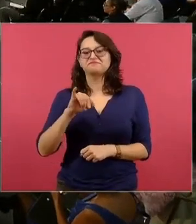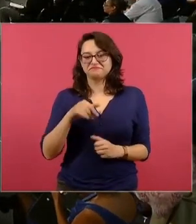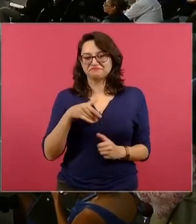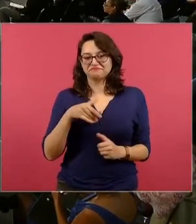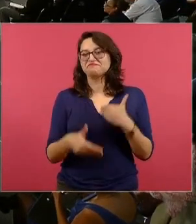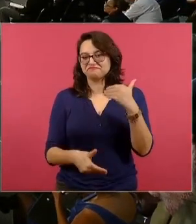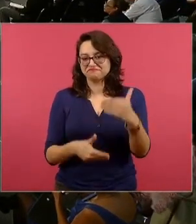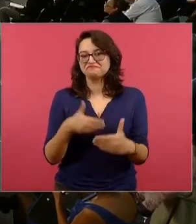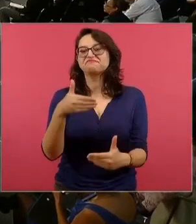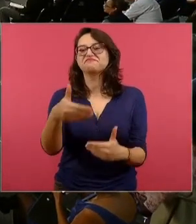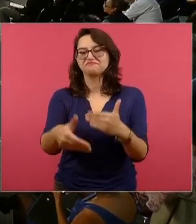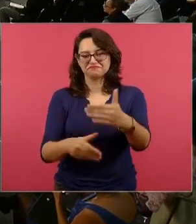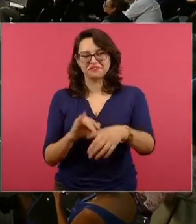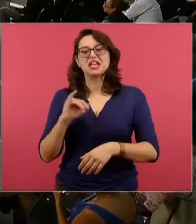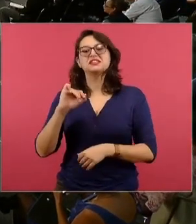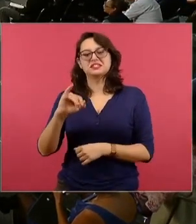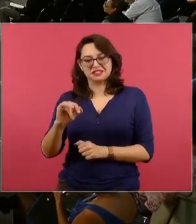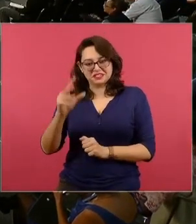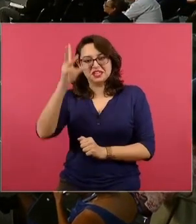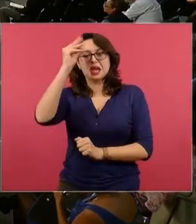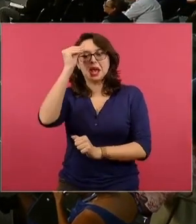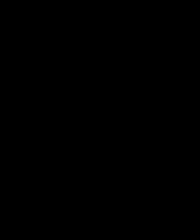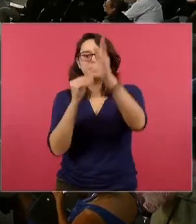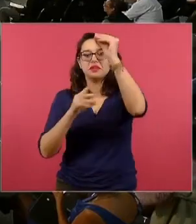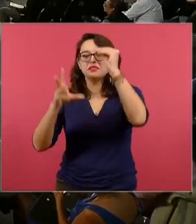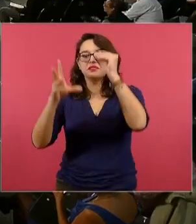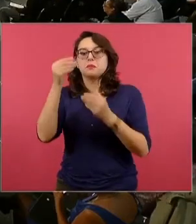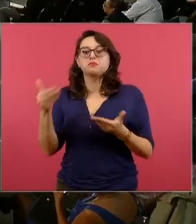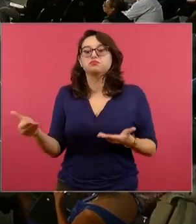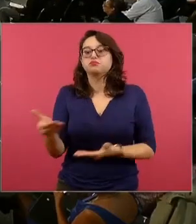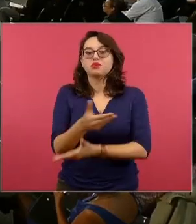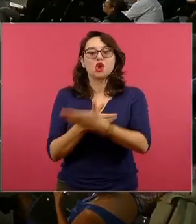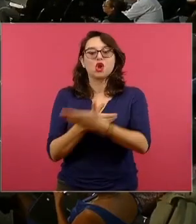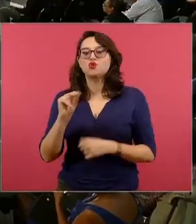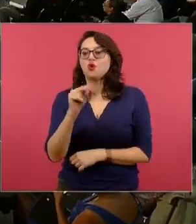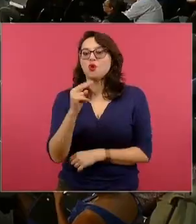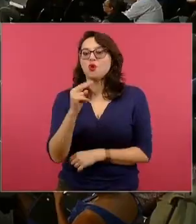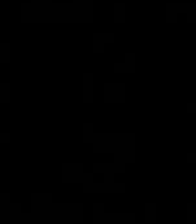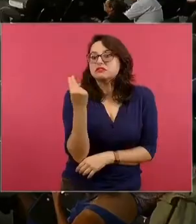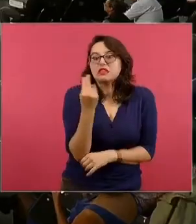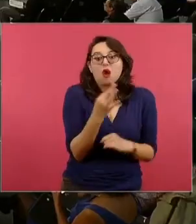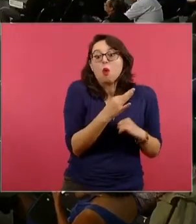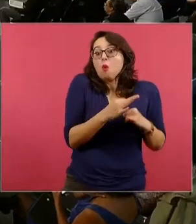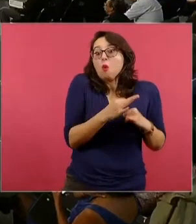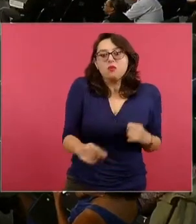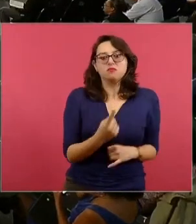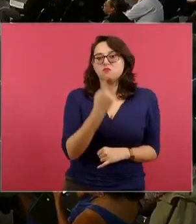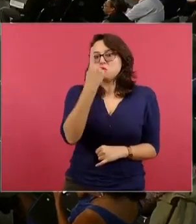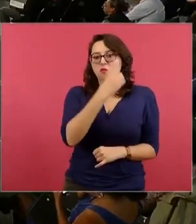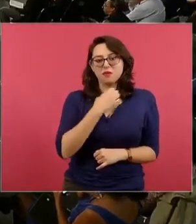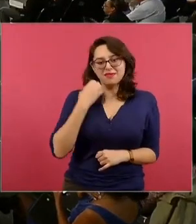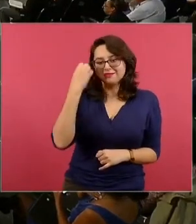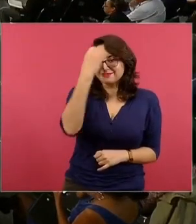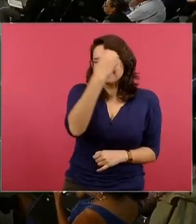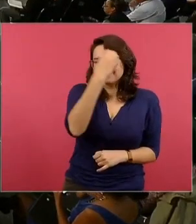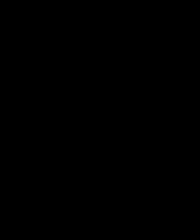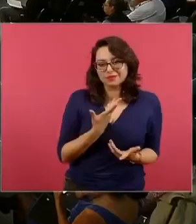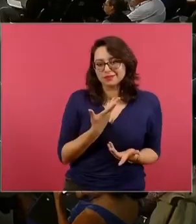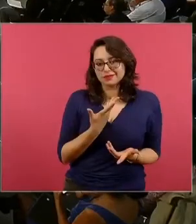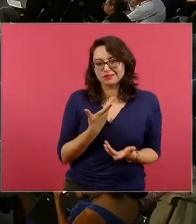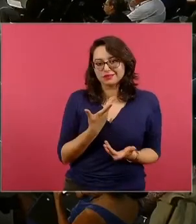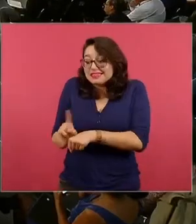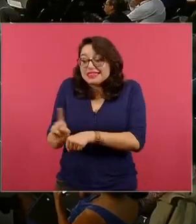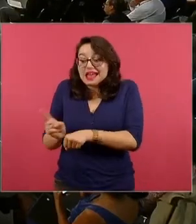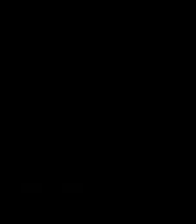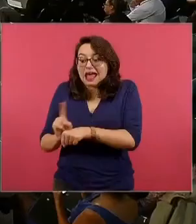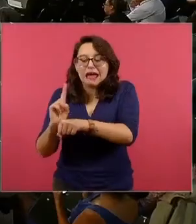grupo situaciones, problemas o reflexiones que le permitan mejorar su trabajo. En